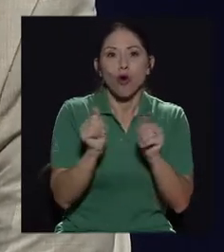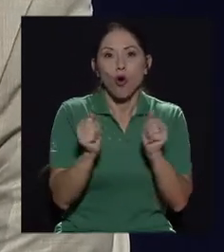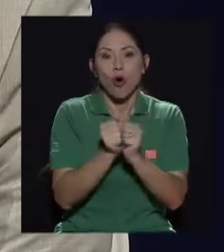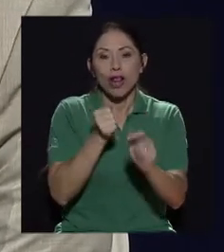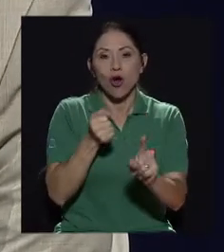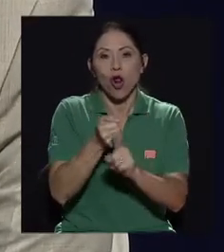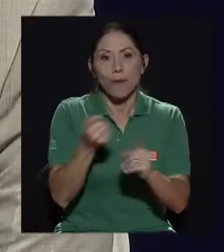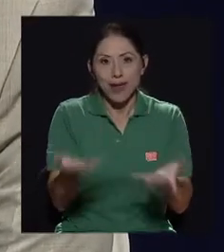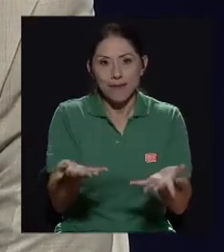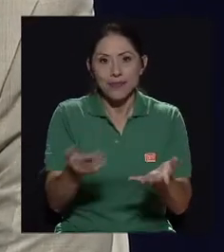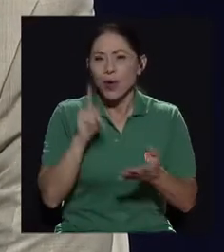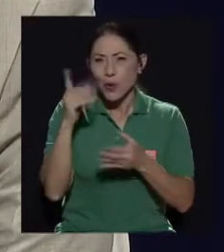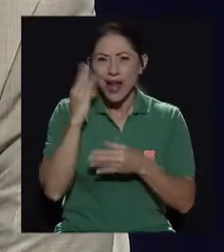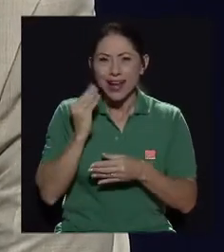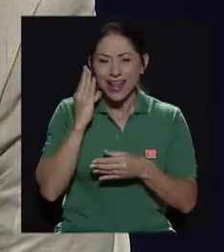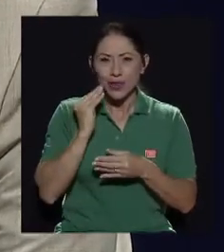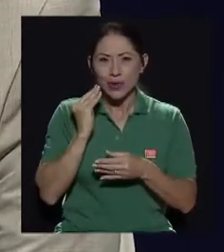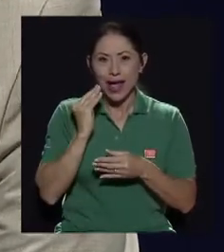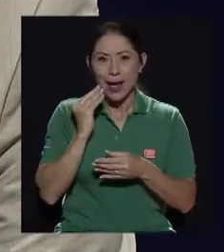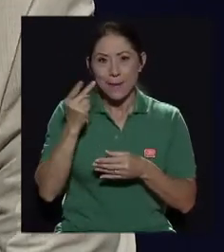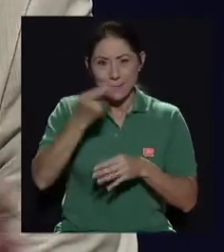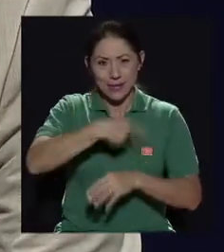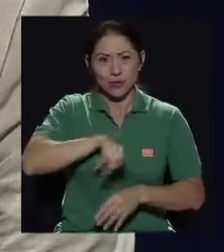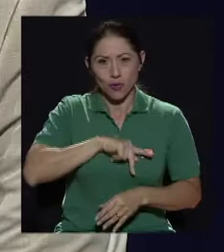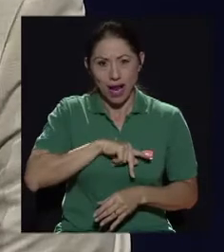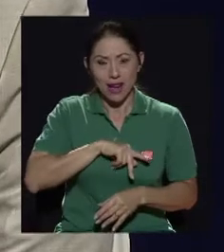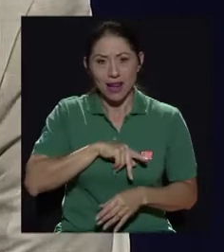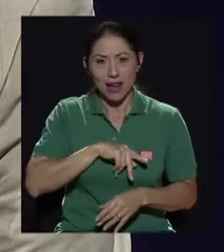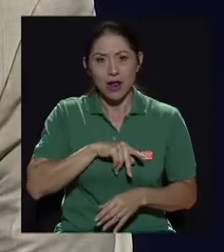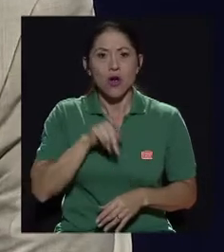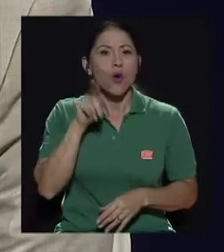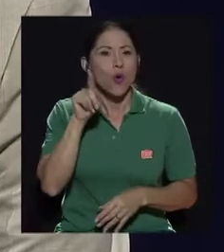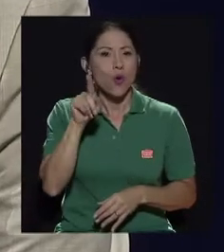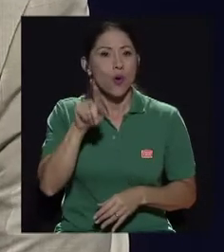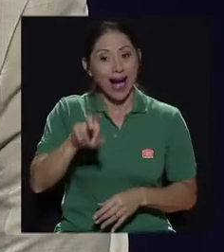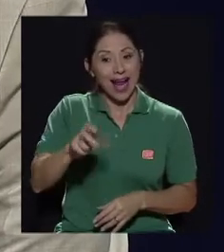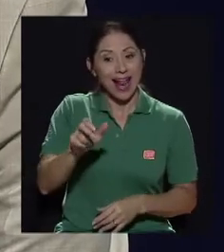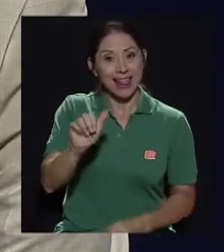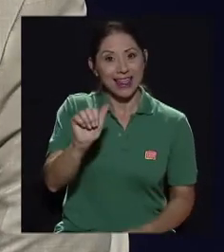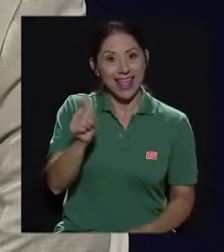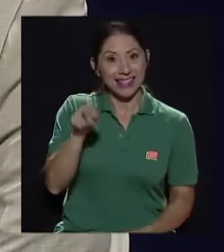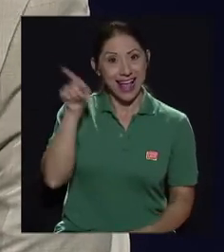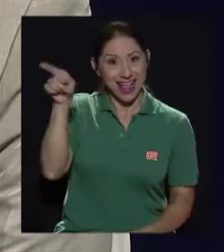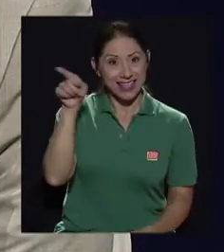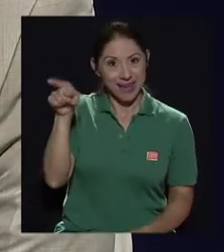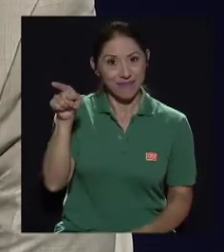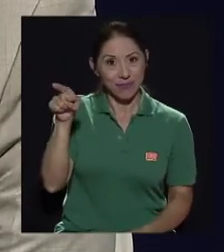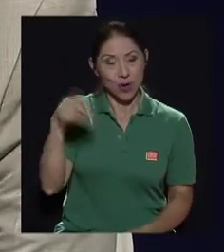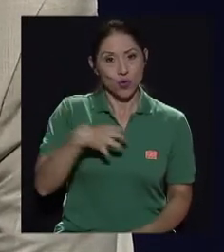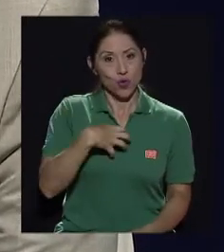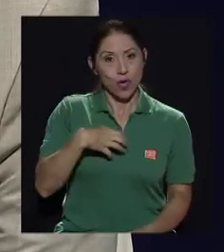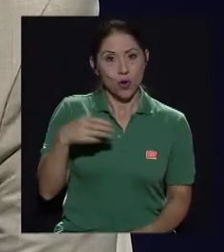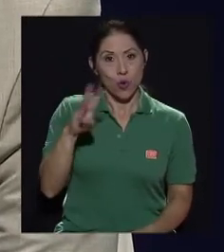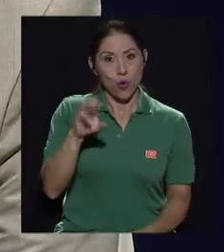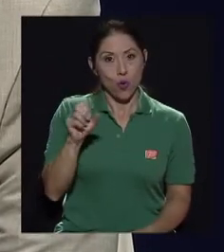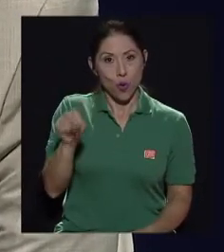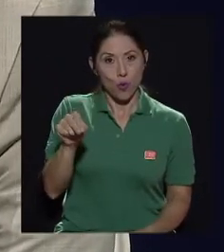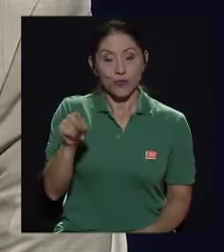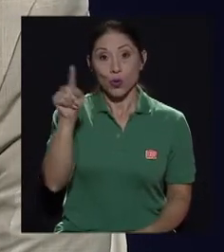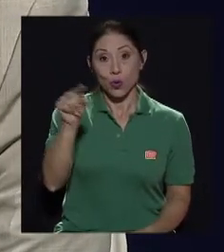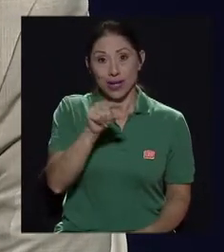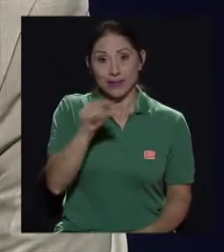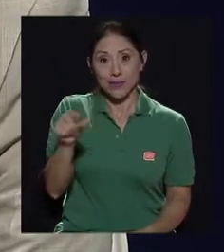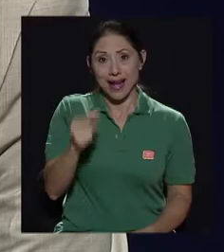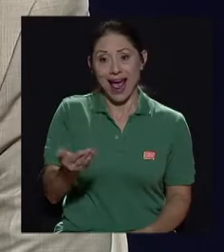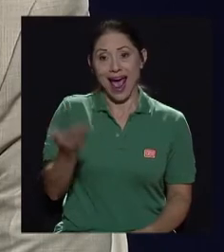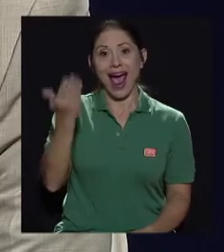aquí una anécdota personal hay un canal el canal 10 que el dueño de un una semana antes